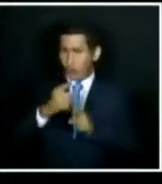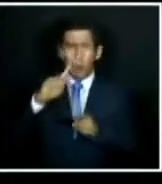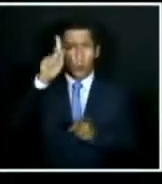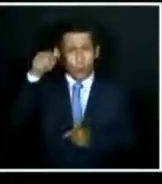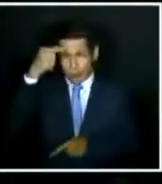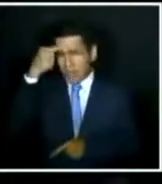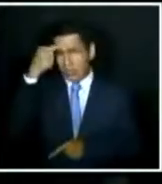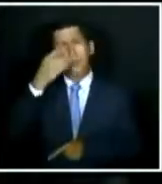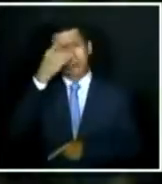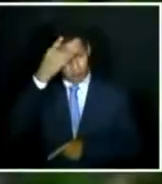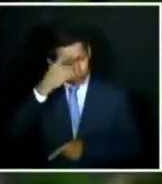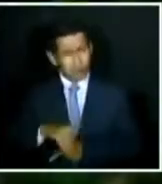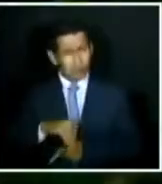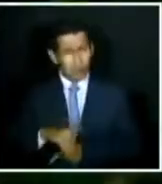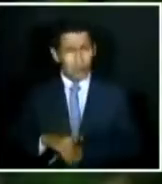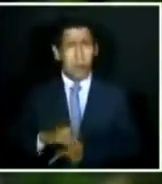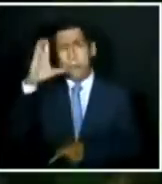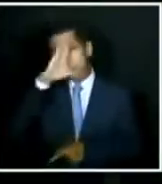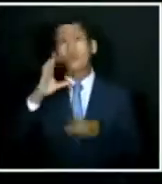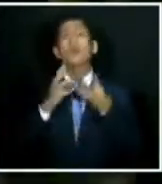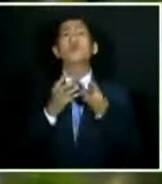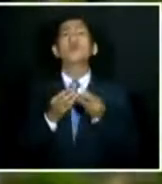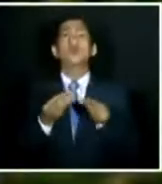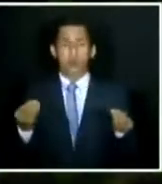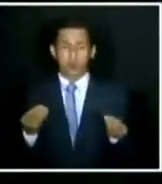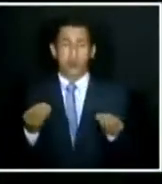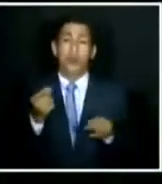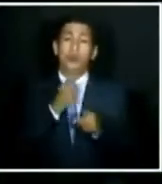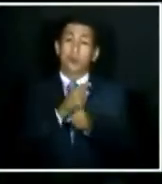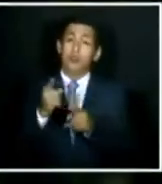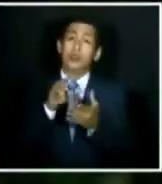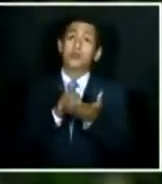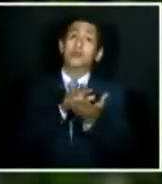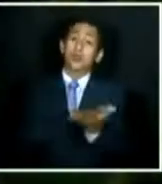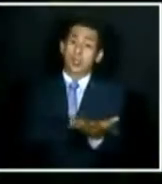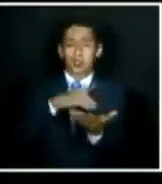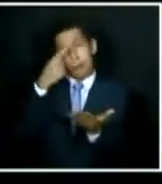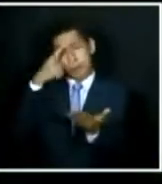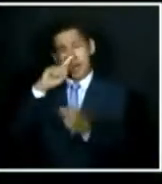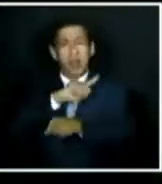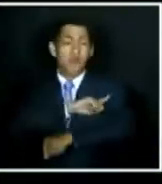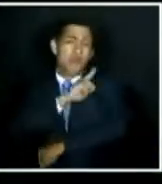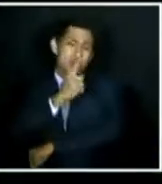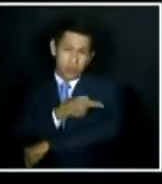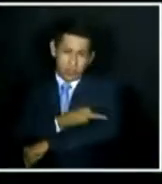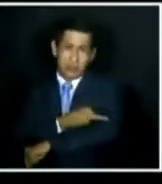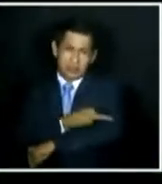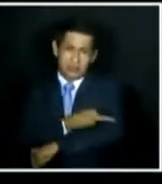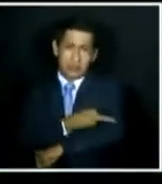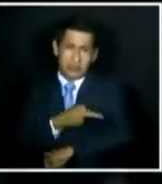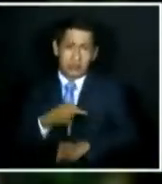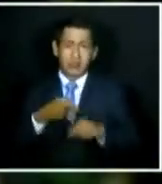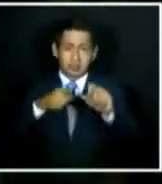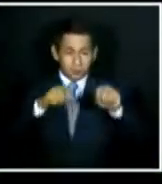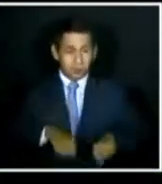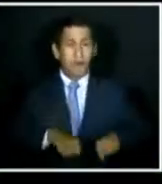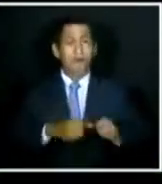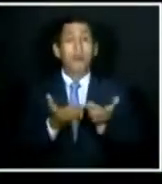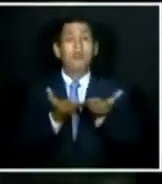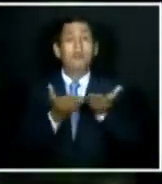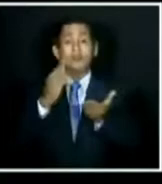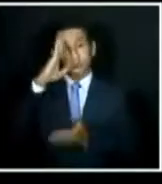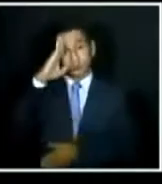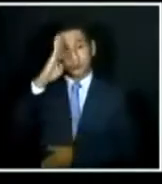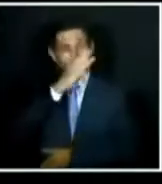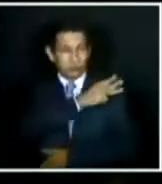de la inseguridad de raíz con un proyecto para fortalecer las capacidades operativas de las Fuerzas